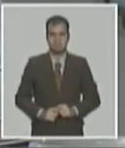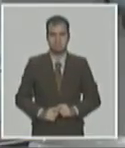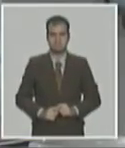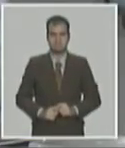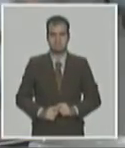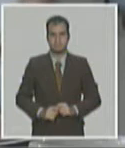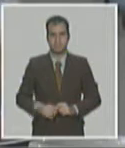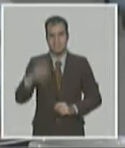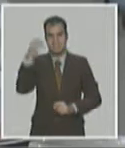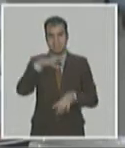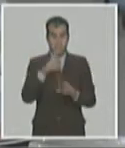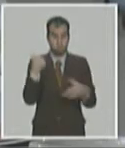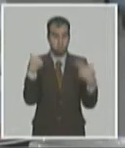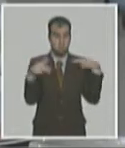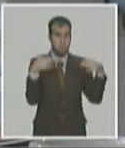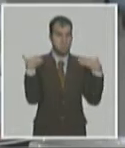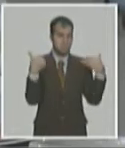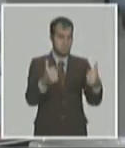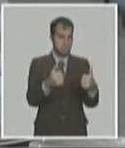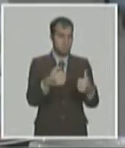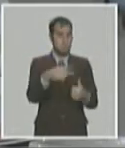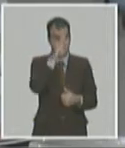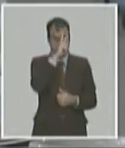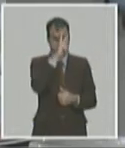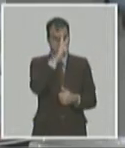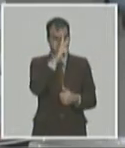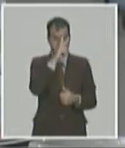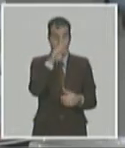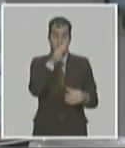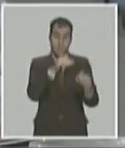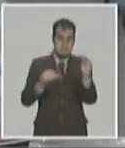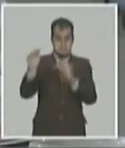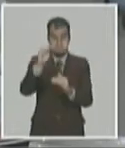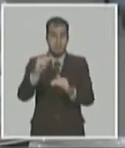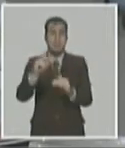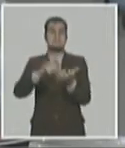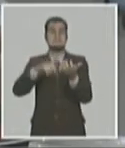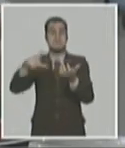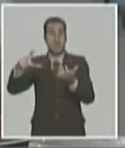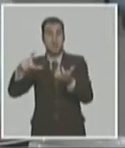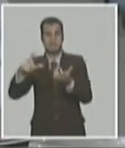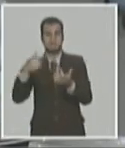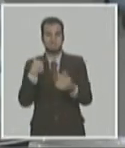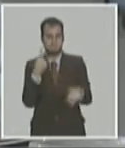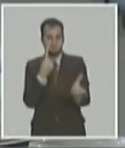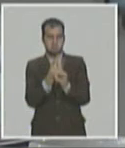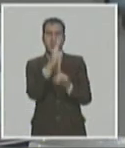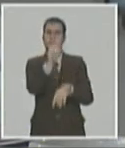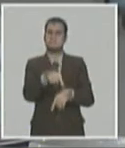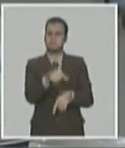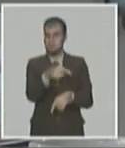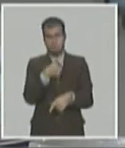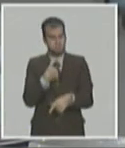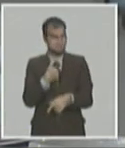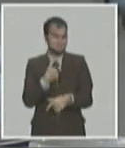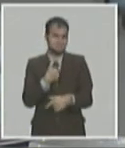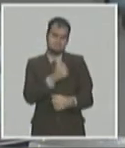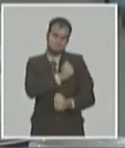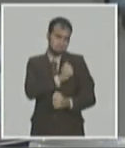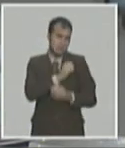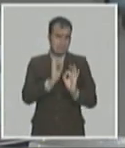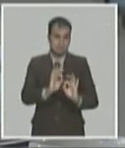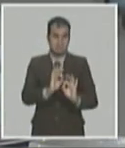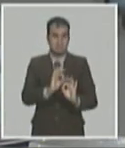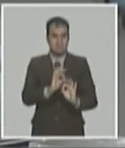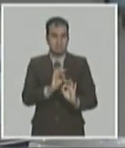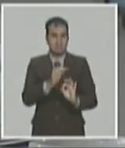de la administración al partido, me encontré con un compañero al que admiro y respeto muchísimo, pero se me acercó y me puso la mano en el